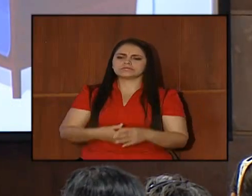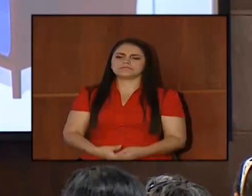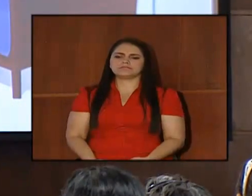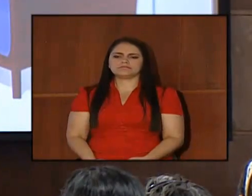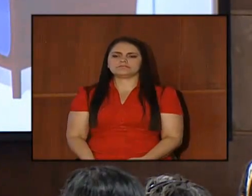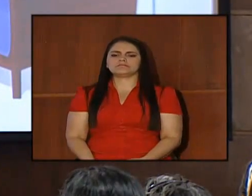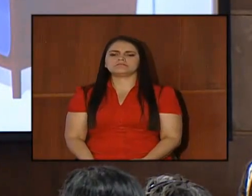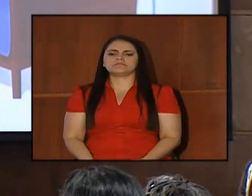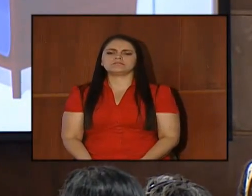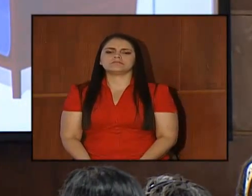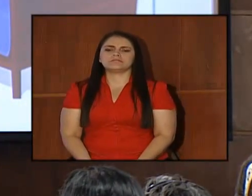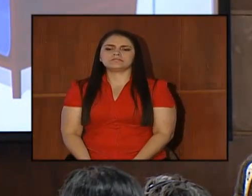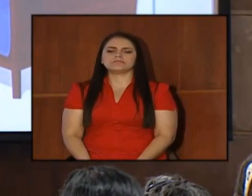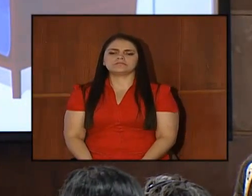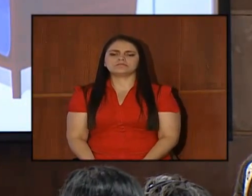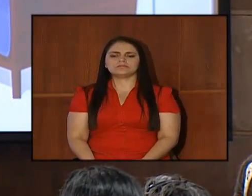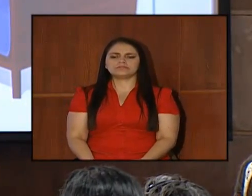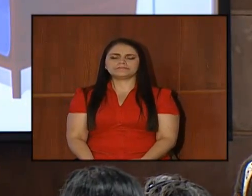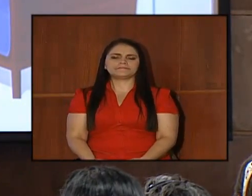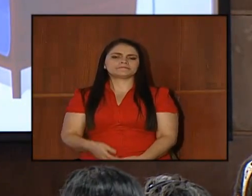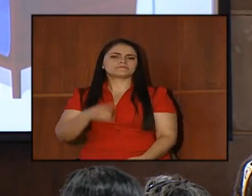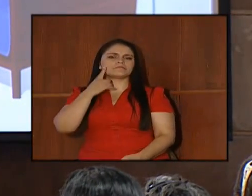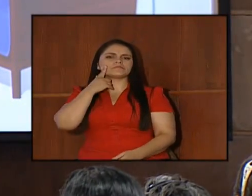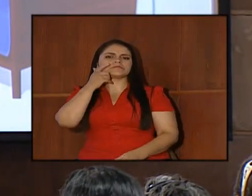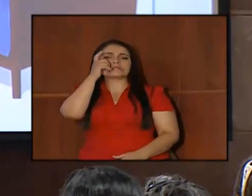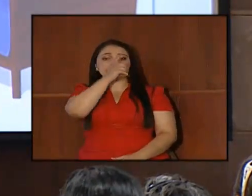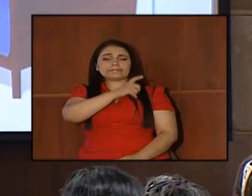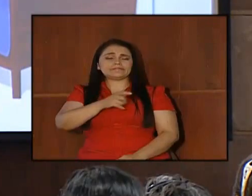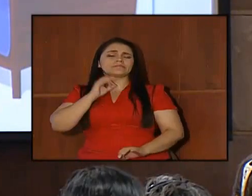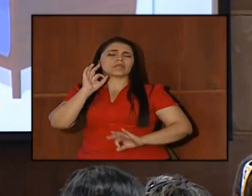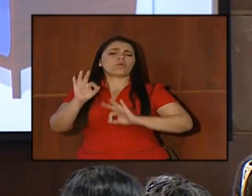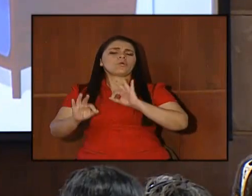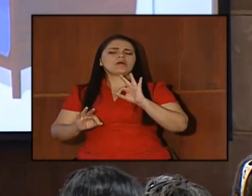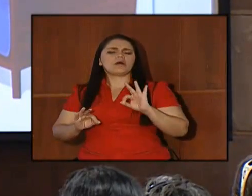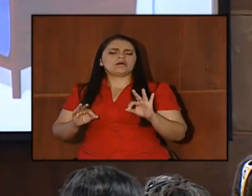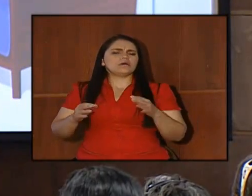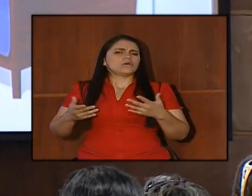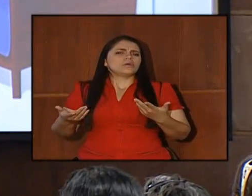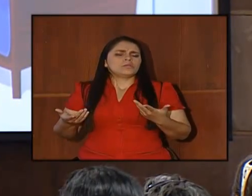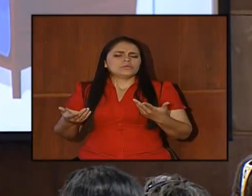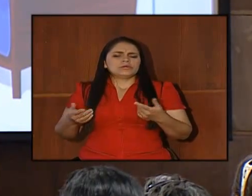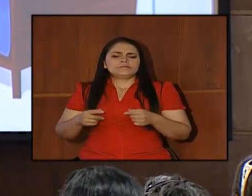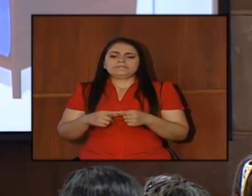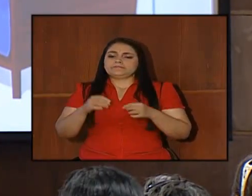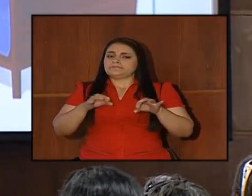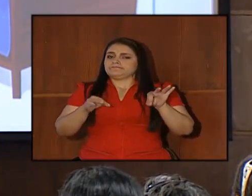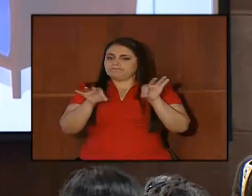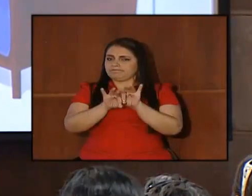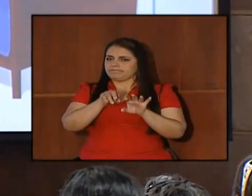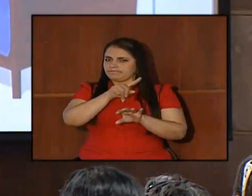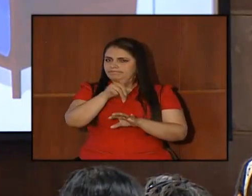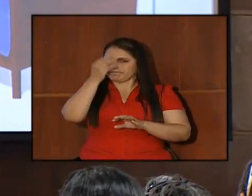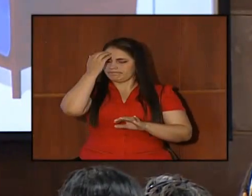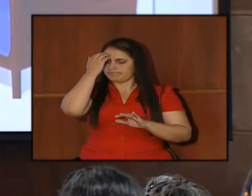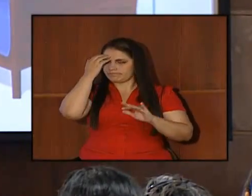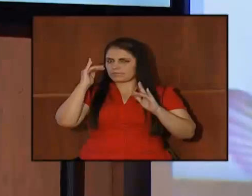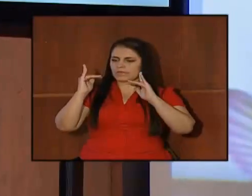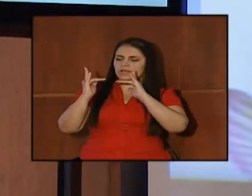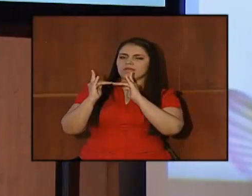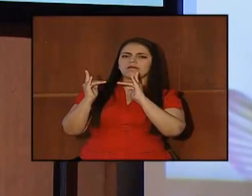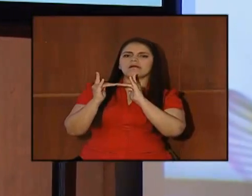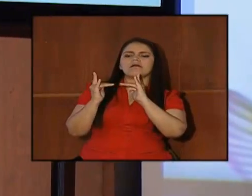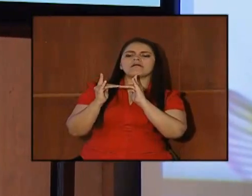Bueno, para el cuidado del paciente en cama y para prevenir úlceras por presión, es importante que tengamos en cuenta